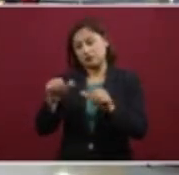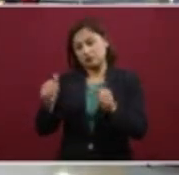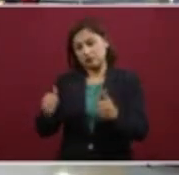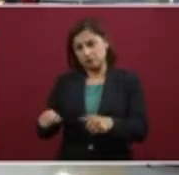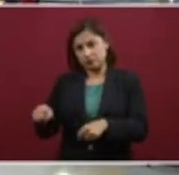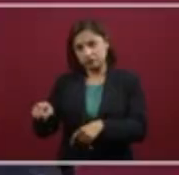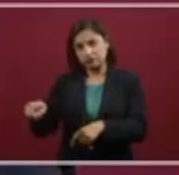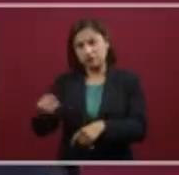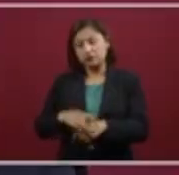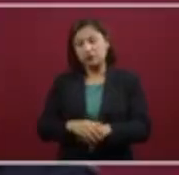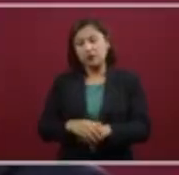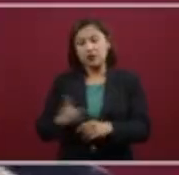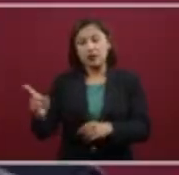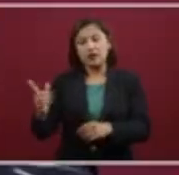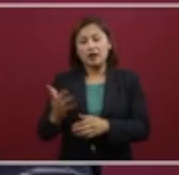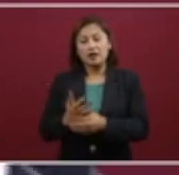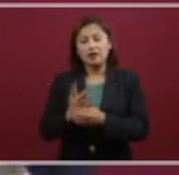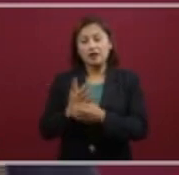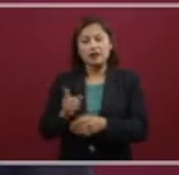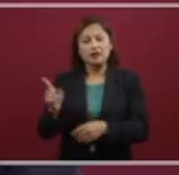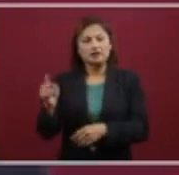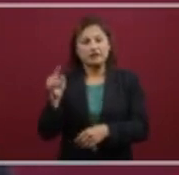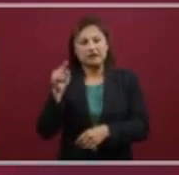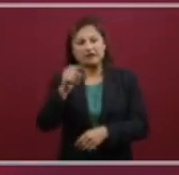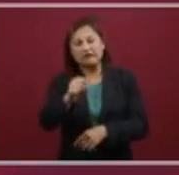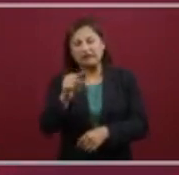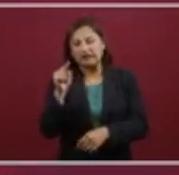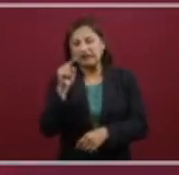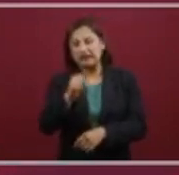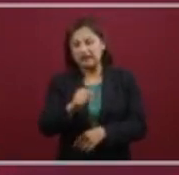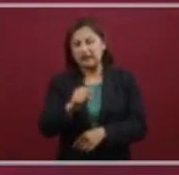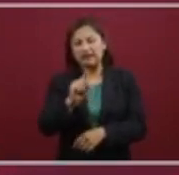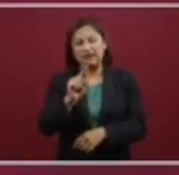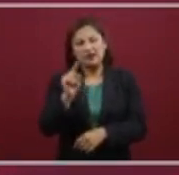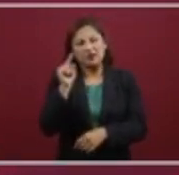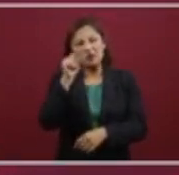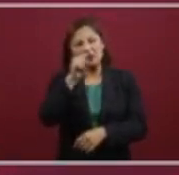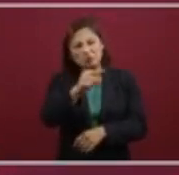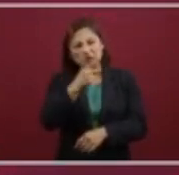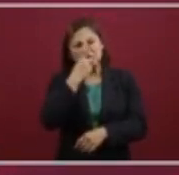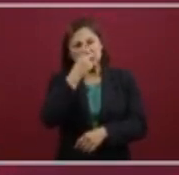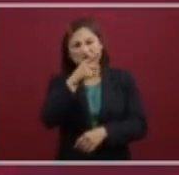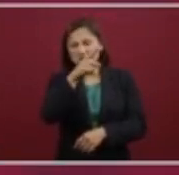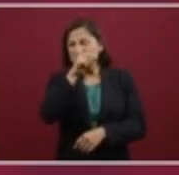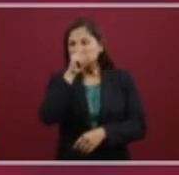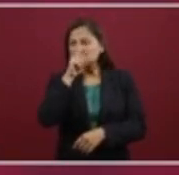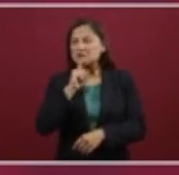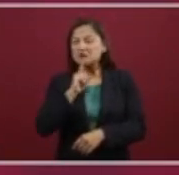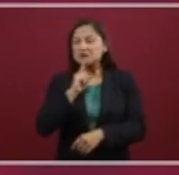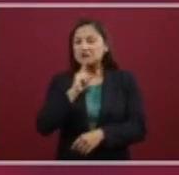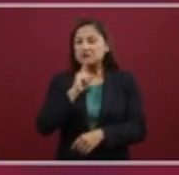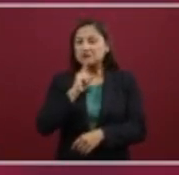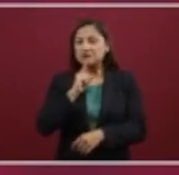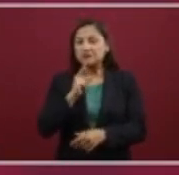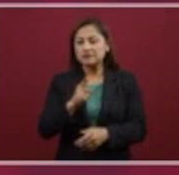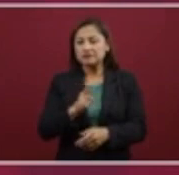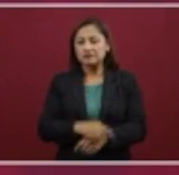me señalaran, dijeran, oiga, lo que usted dice no es cierto,